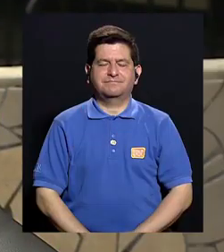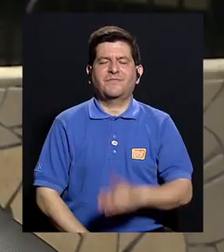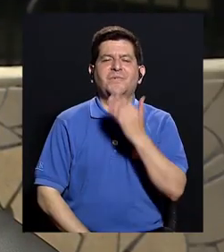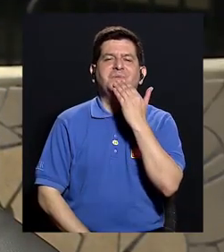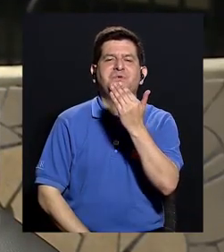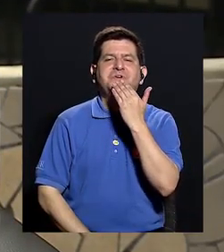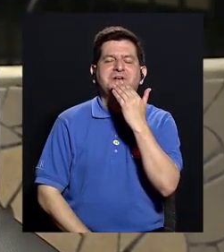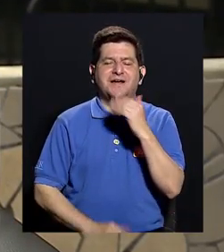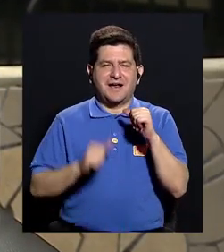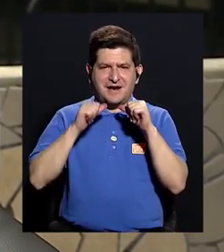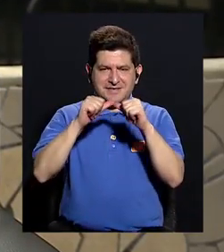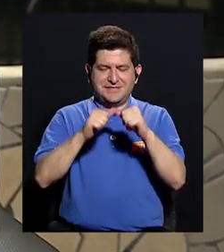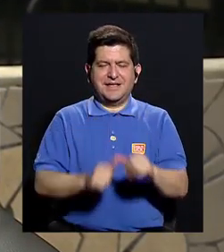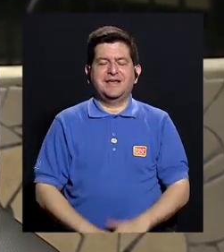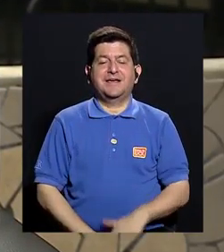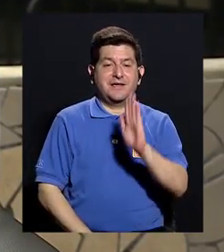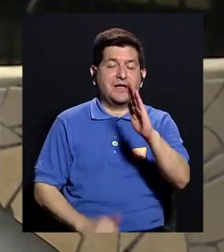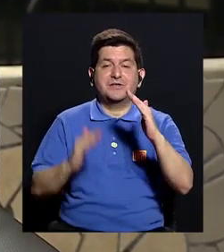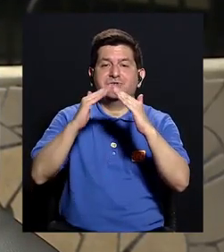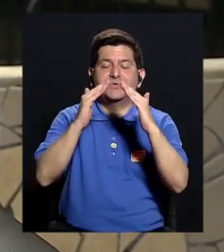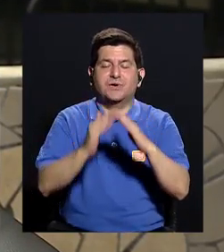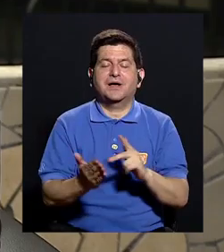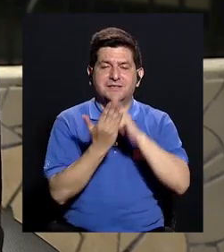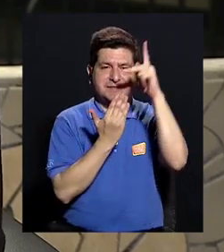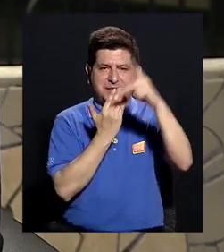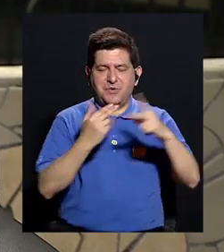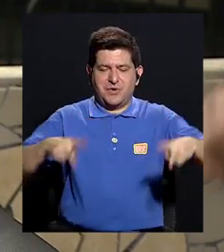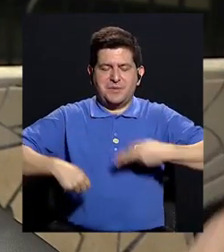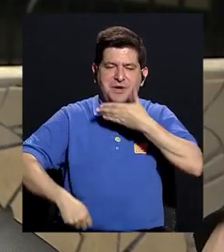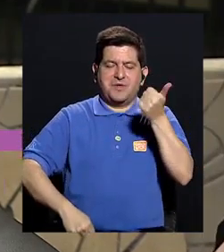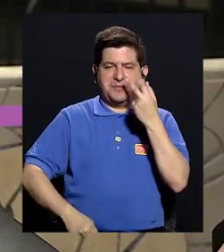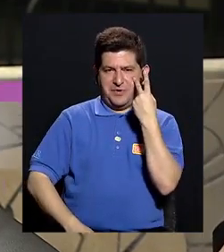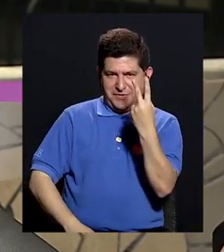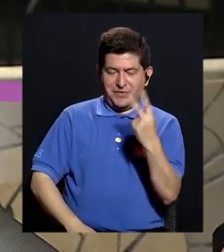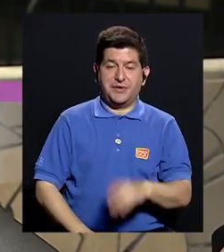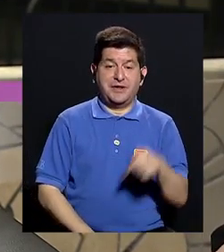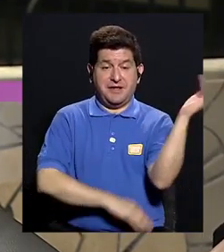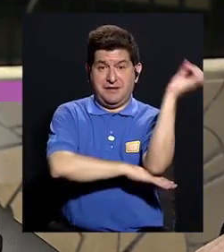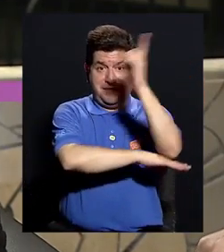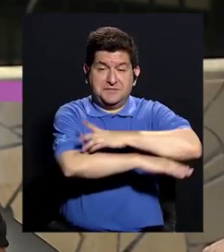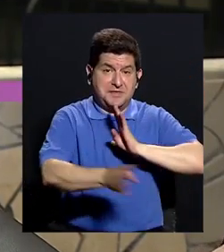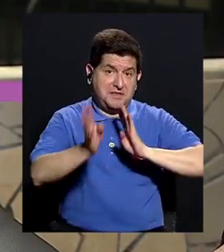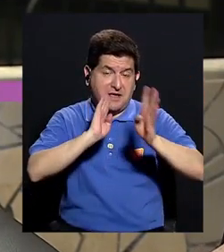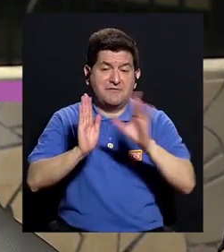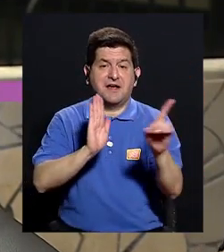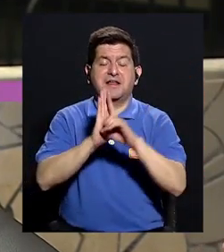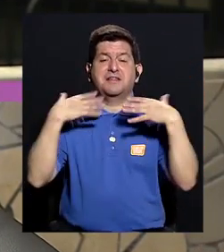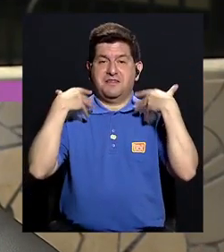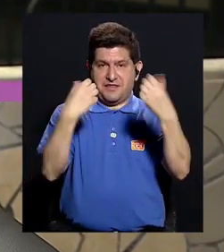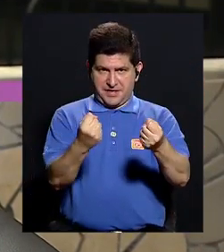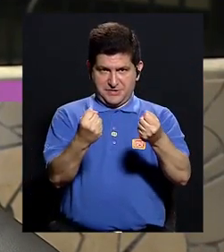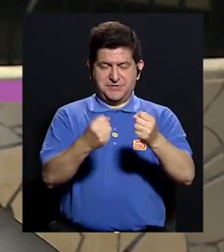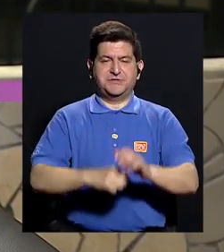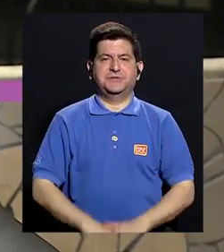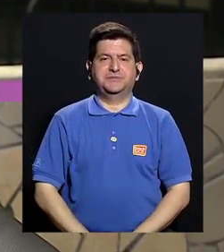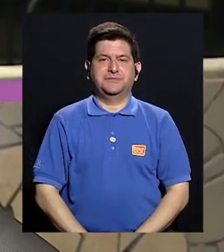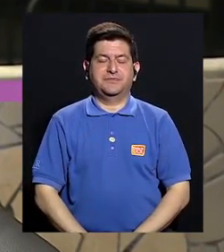Gracias por continuar en sus hogares con el programa Vivir Mejor. El día de hoy hablando sobre el derecho a la salud